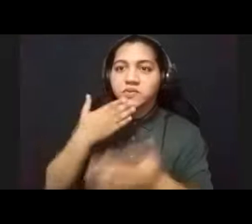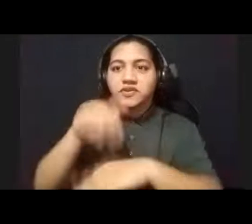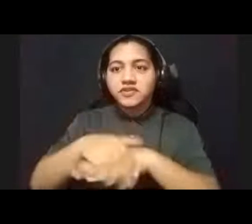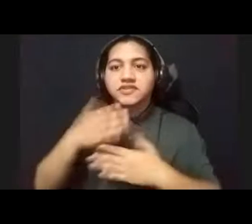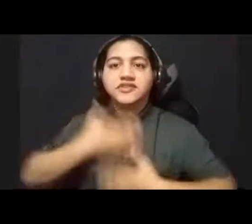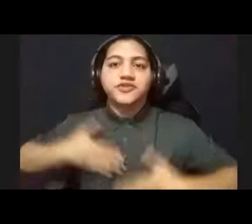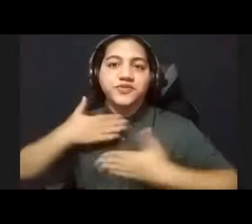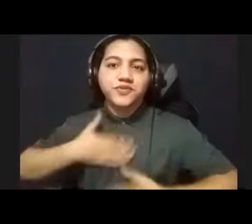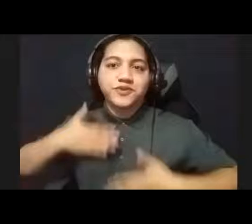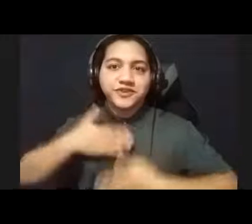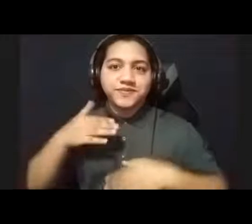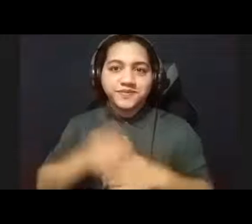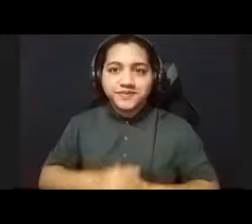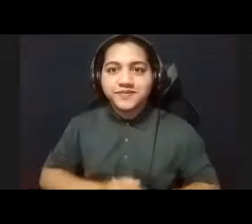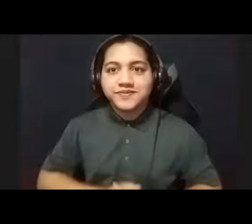disfruten.